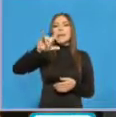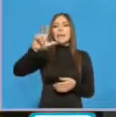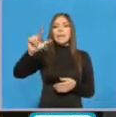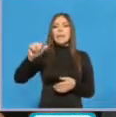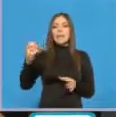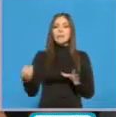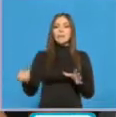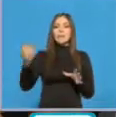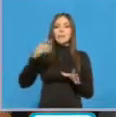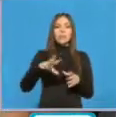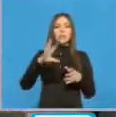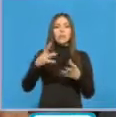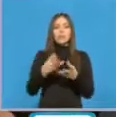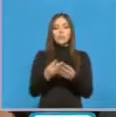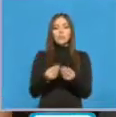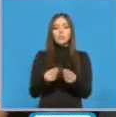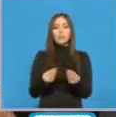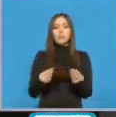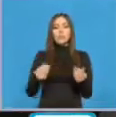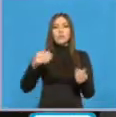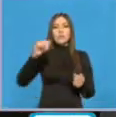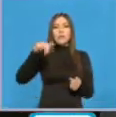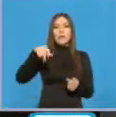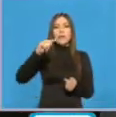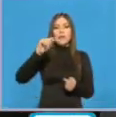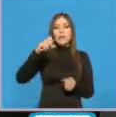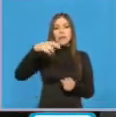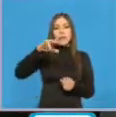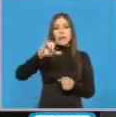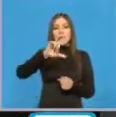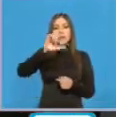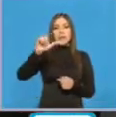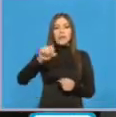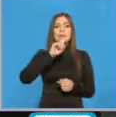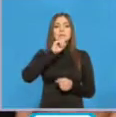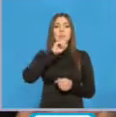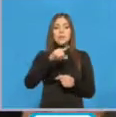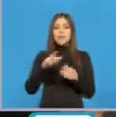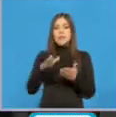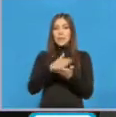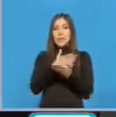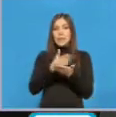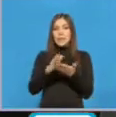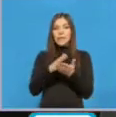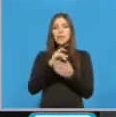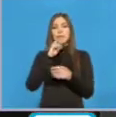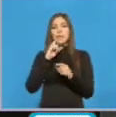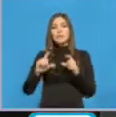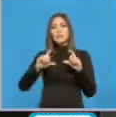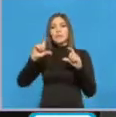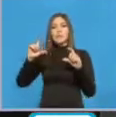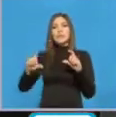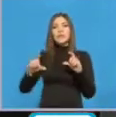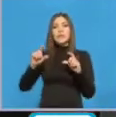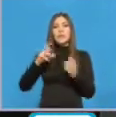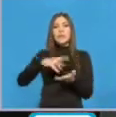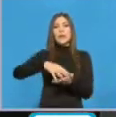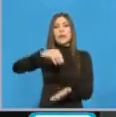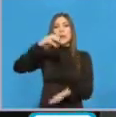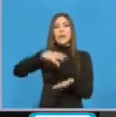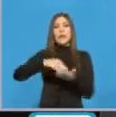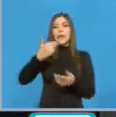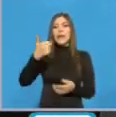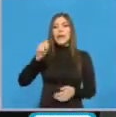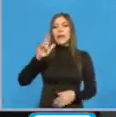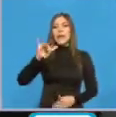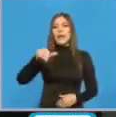es el roux? No. No. Ok, muy bien. La No, mantequilla, la misma cantidad de mantequilla por la misma cantidad de harina. Exacto.